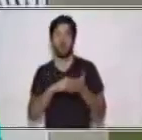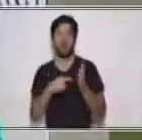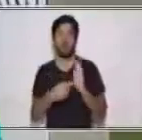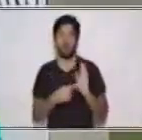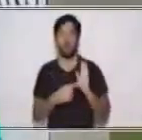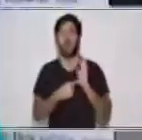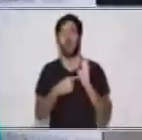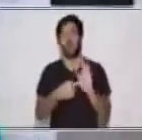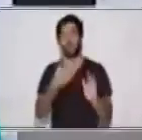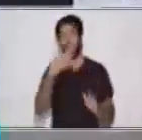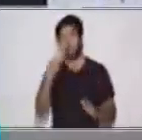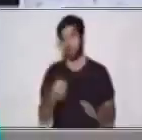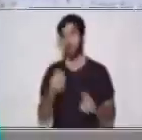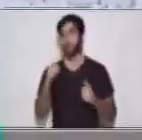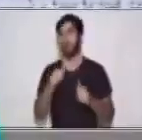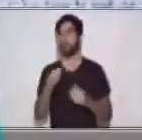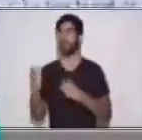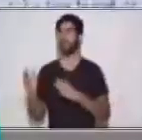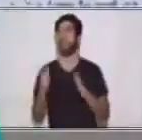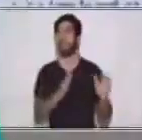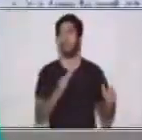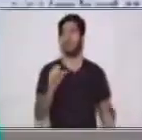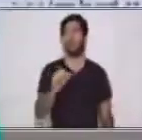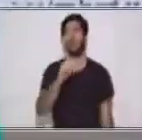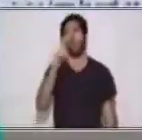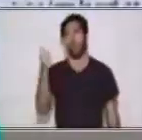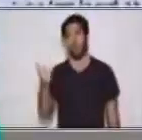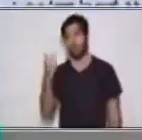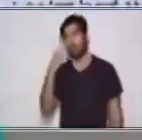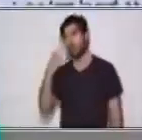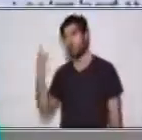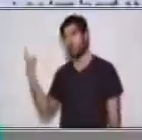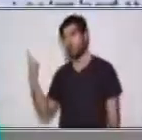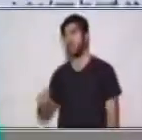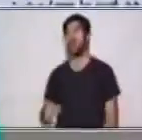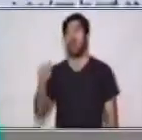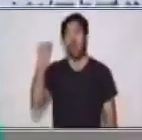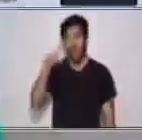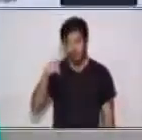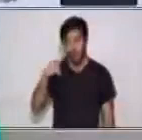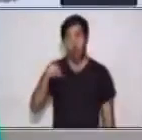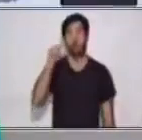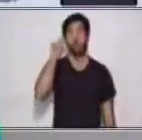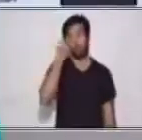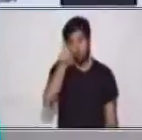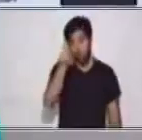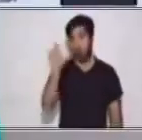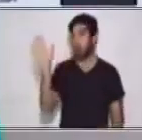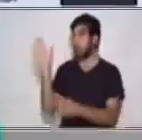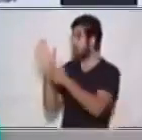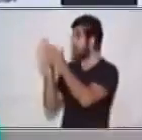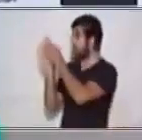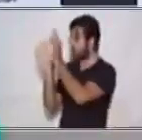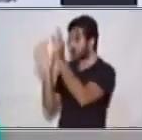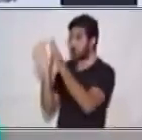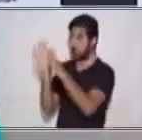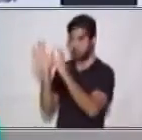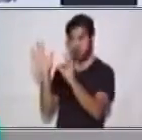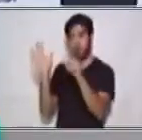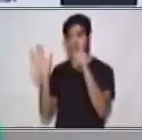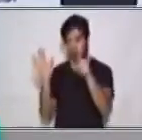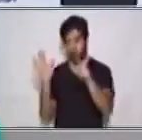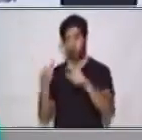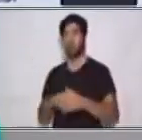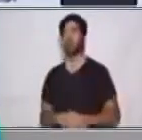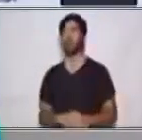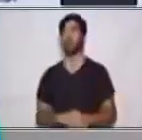Pasemos al siguiente ejemplo. Ahora tú establecerás los 2 hechos y 2 opiniones con base al ejemplo